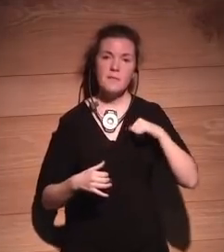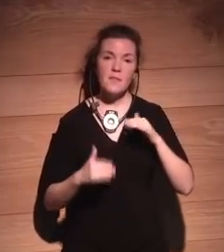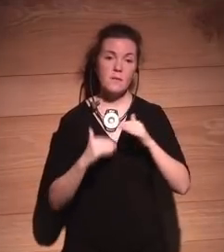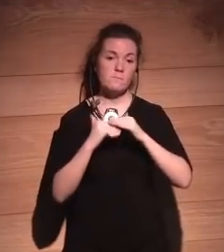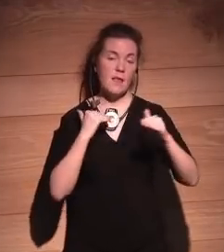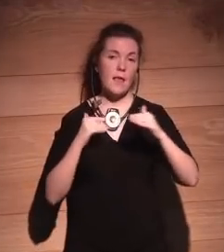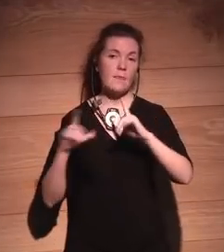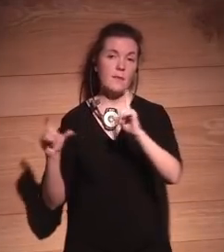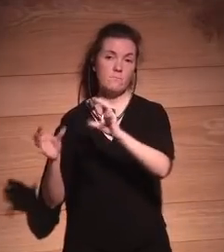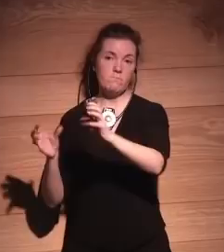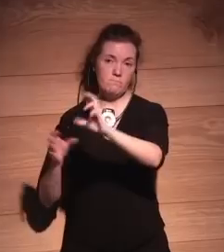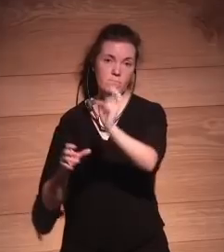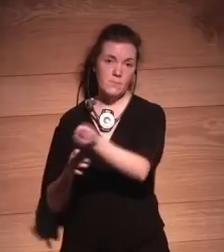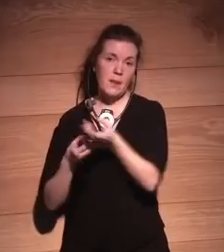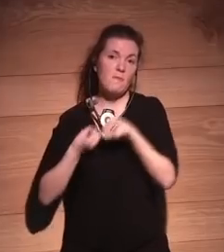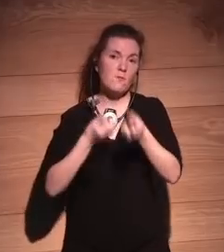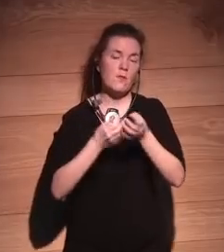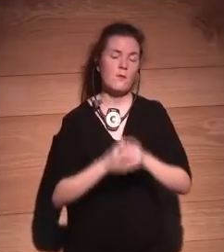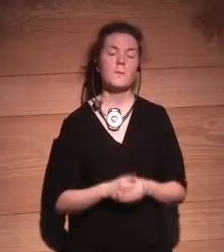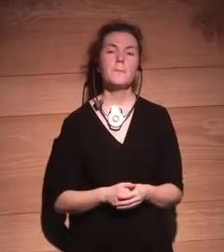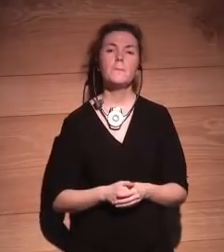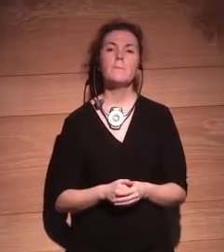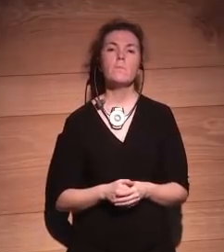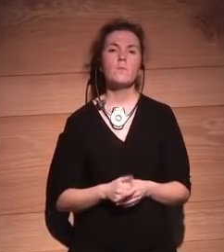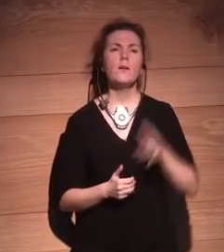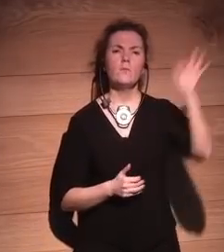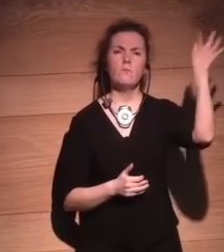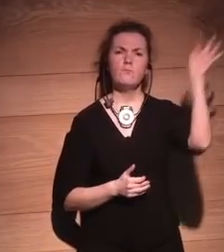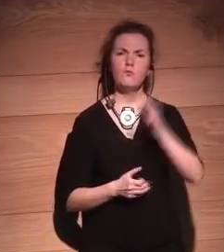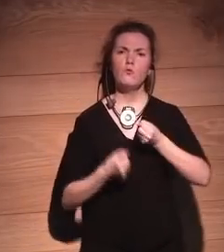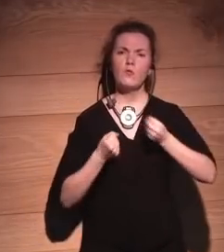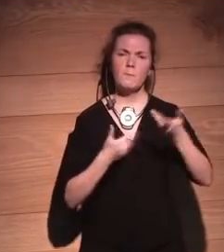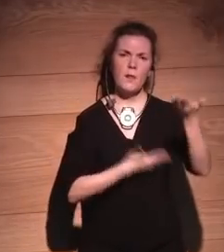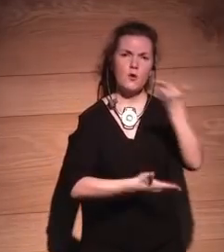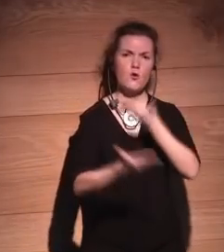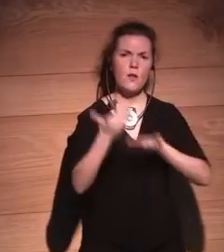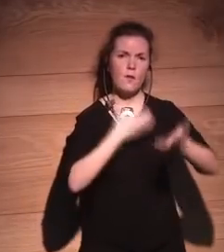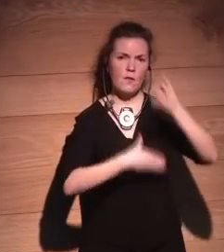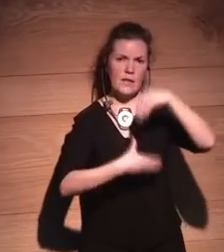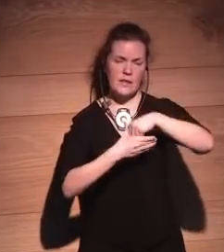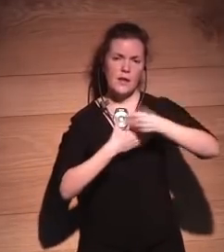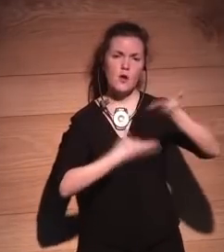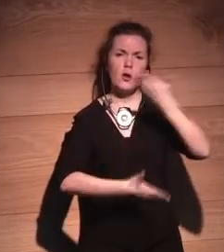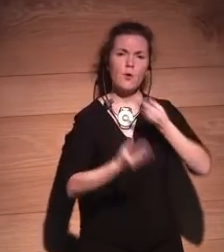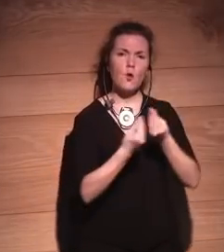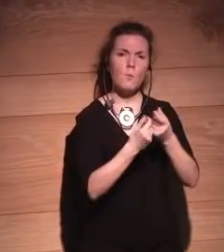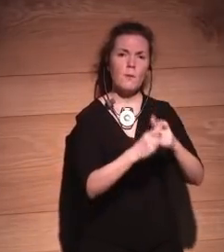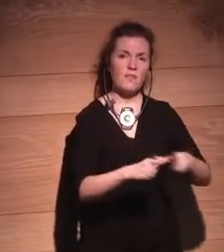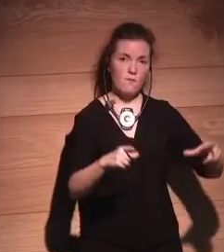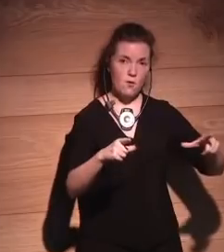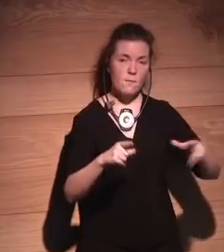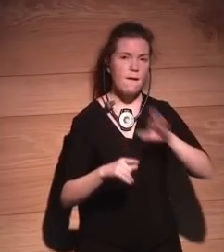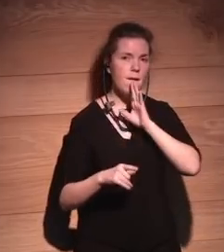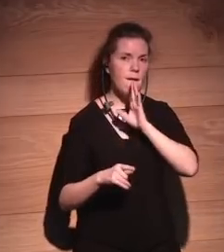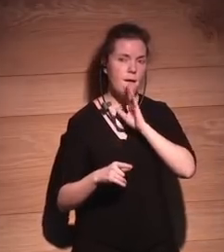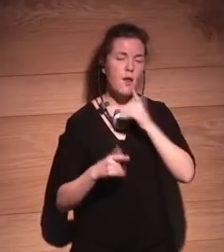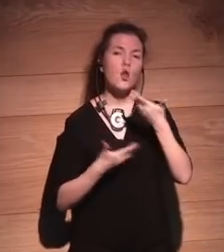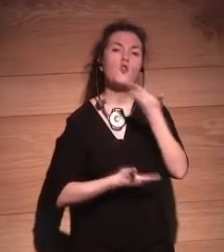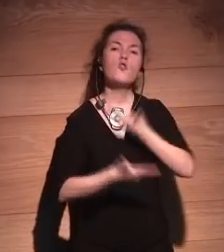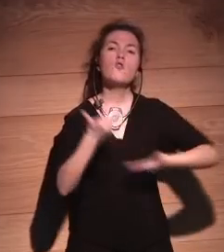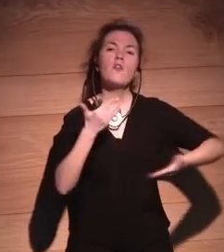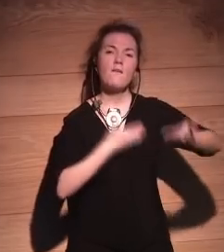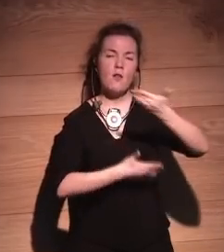sostenibilidad de los medios de información. Argumentos muy fuertes para la colaboración interna, colaboración con plataformas y, como dijimos antes,